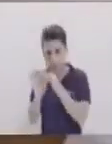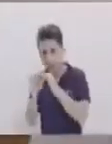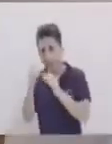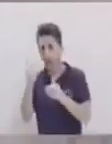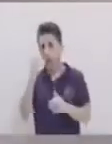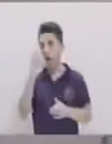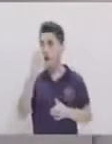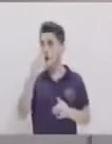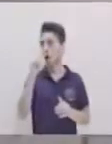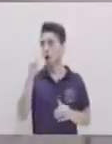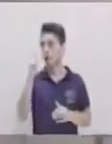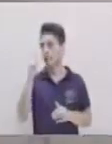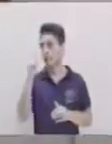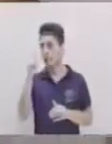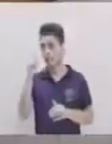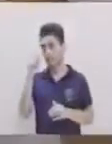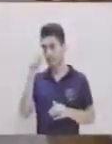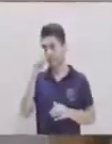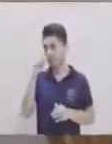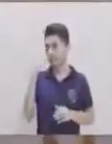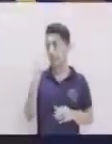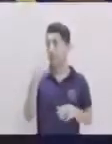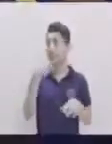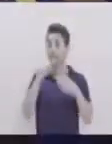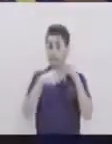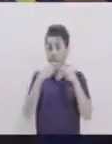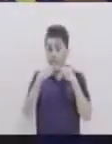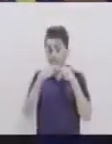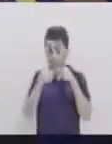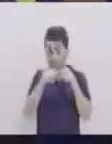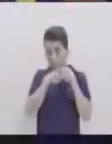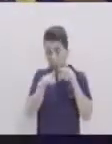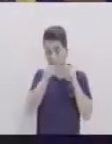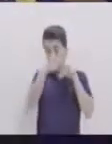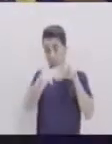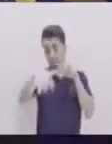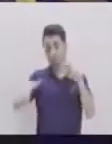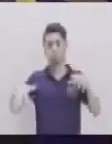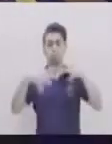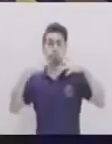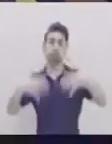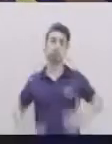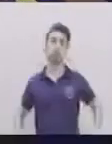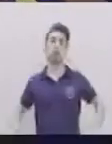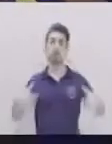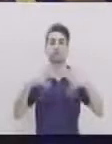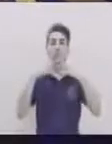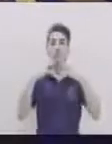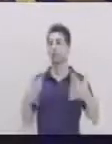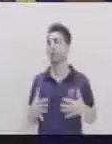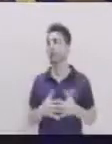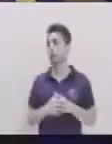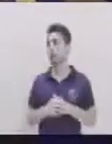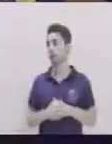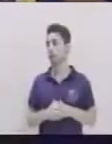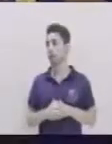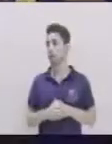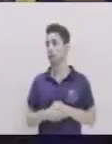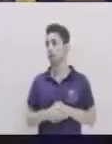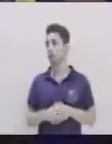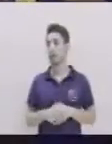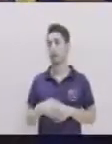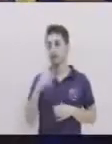válvula aorta y luego por la aorta la sangre se dirige al resto del cuerpo. Como podemos ver